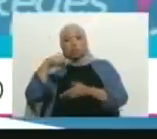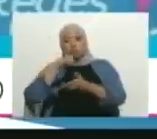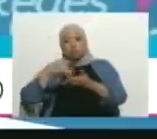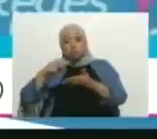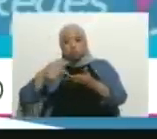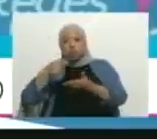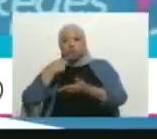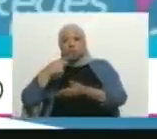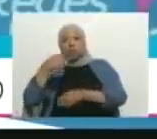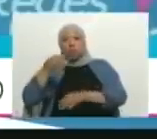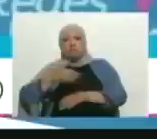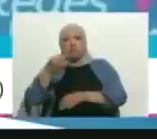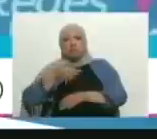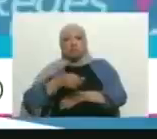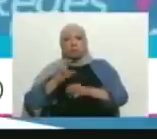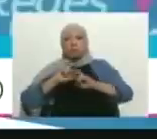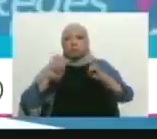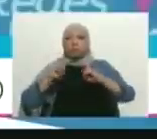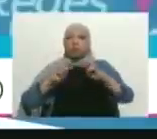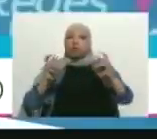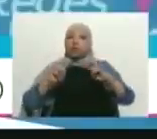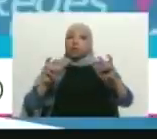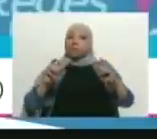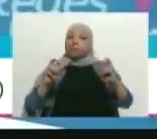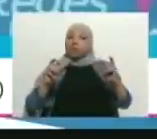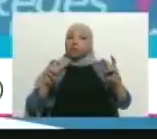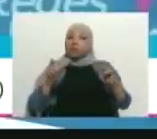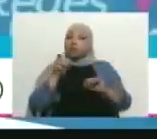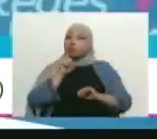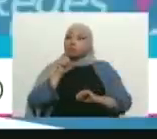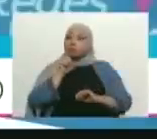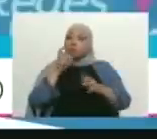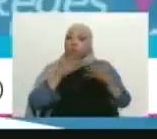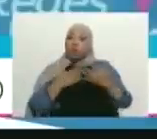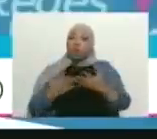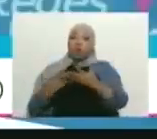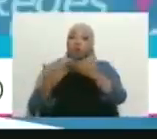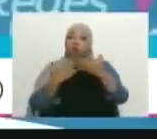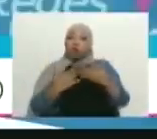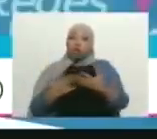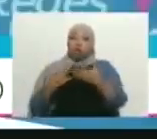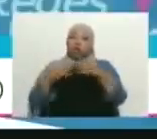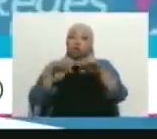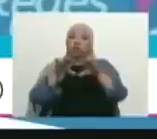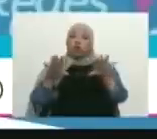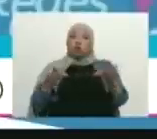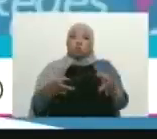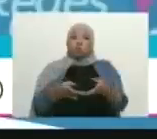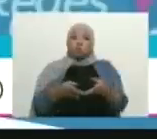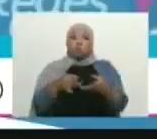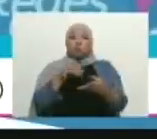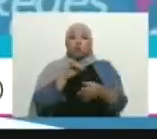verdad. Este tema de Zimbabue habría que estudiarlo, fíjate, porque en el mundo están surgiendo